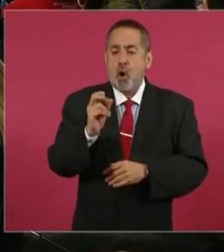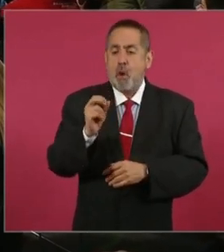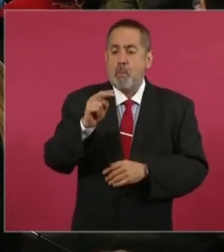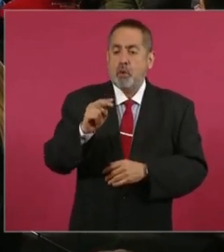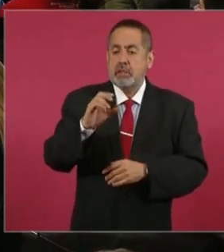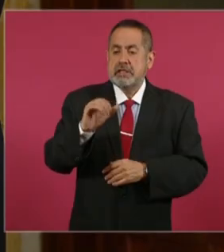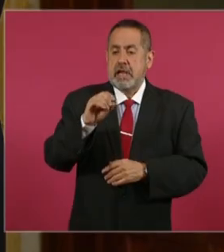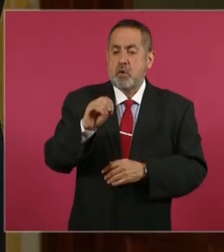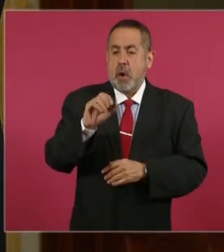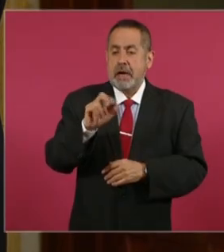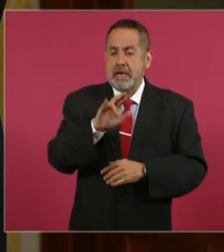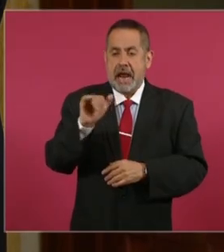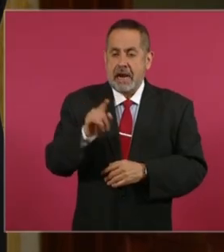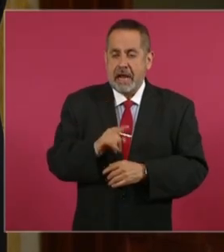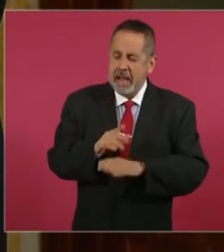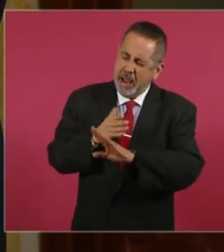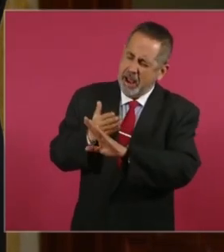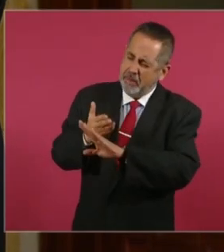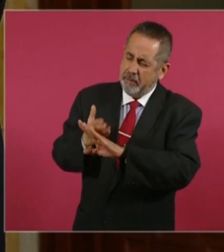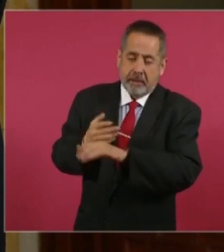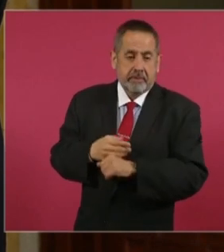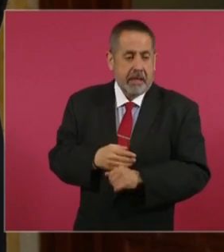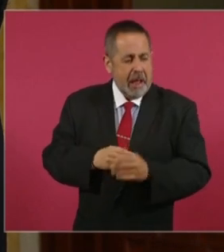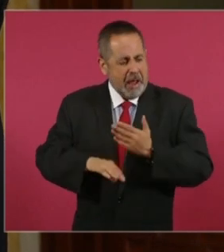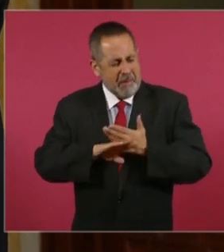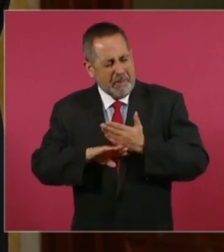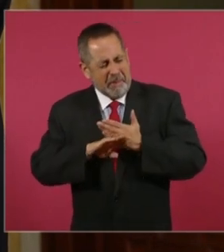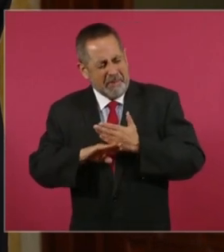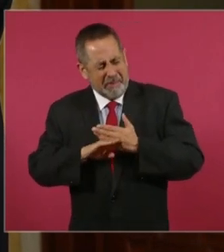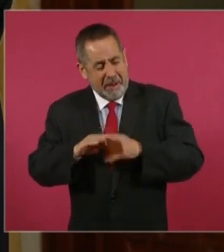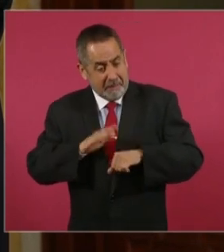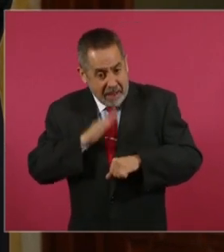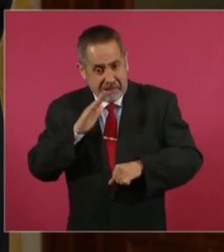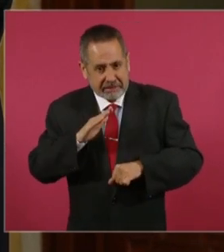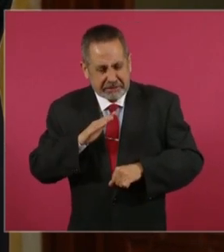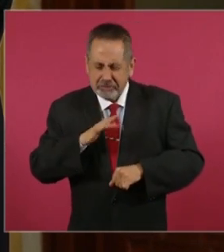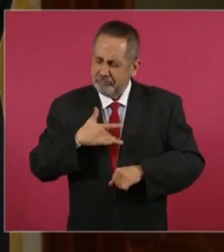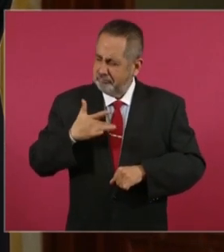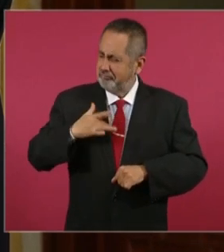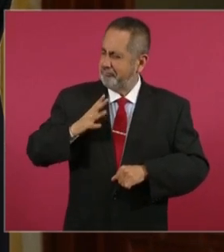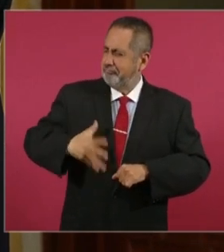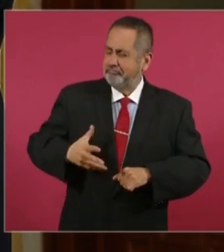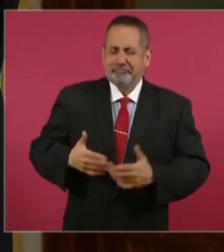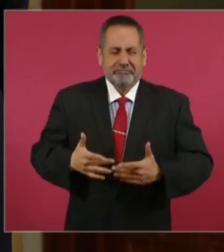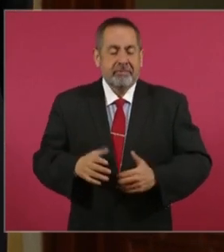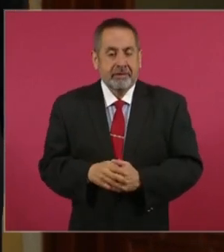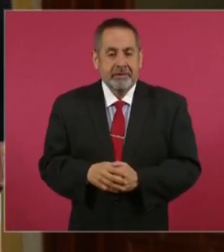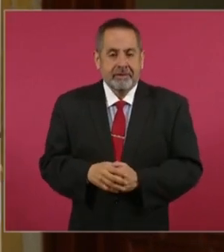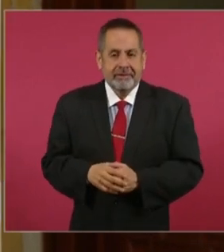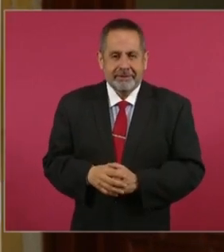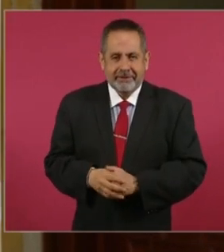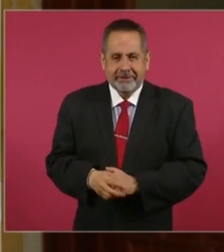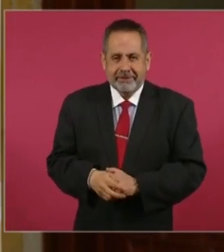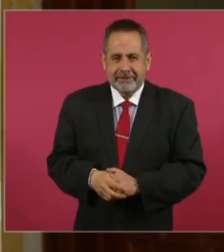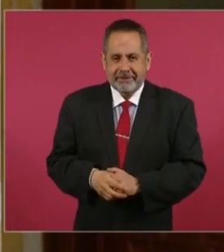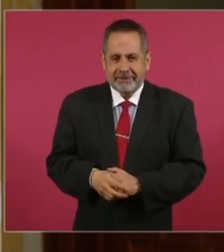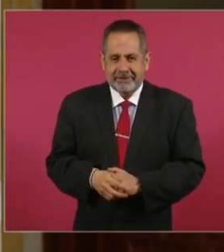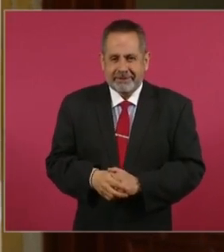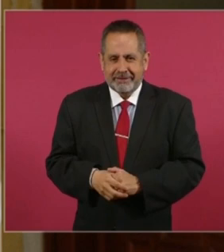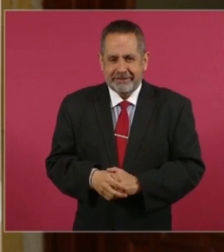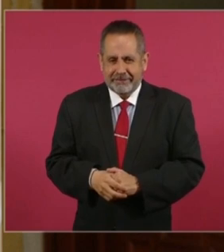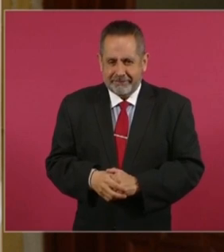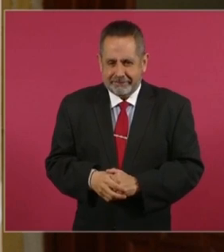entre más me golpean, más digno me siento. Así es, es un honor. Muchas gracias, señor.